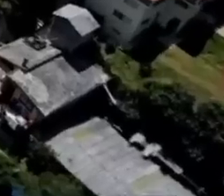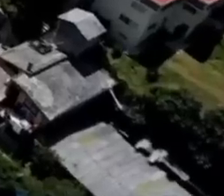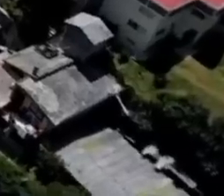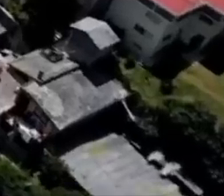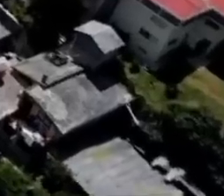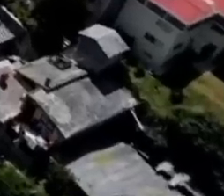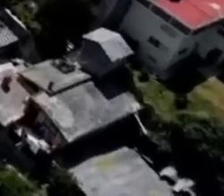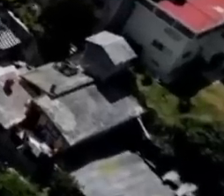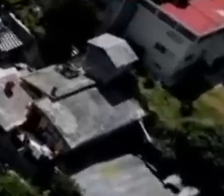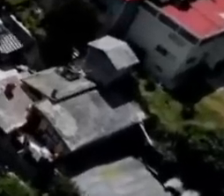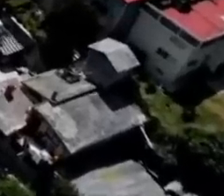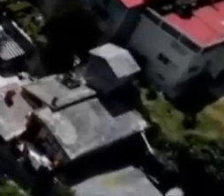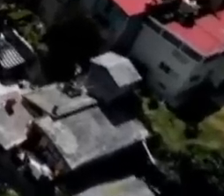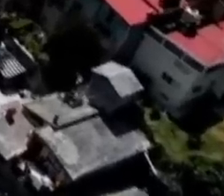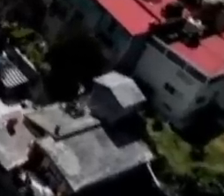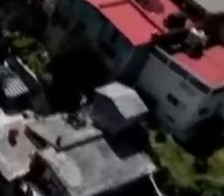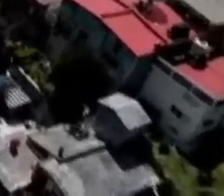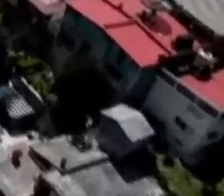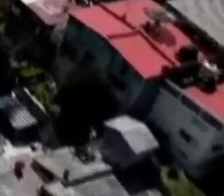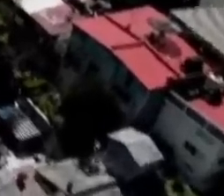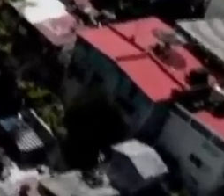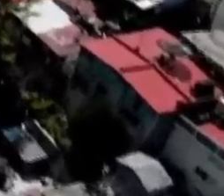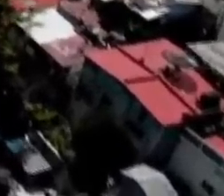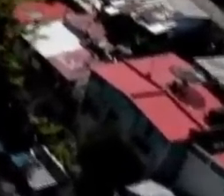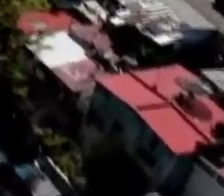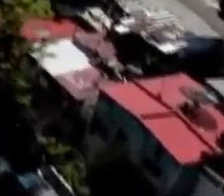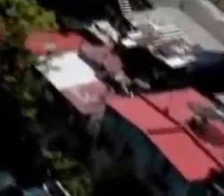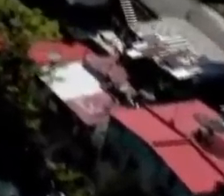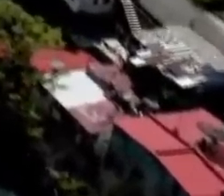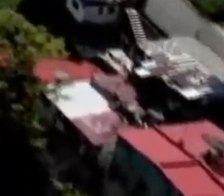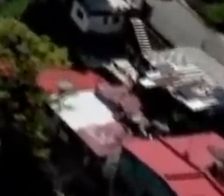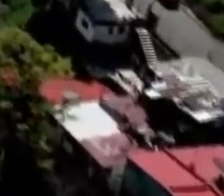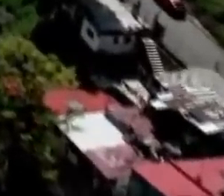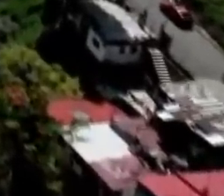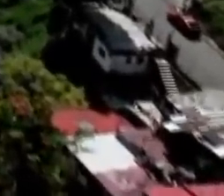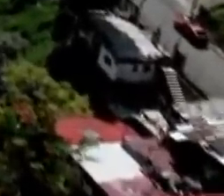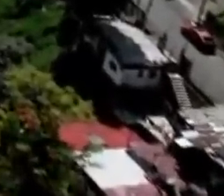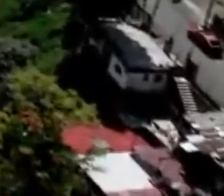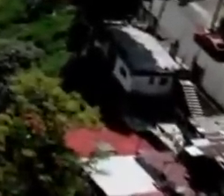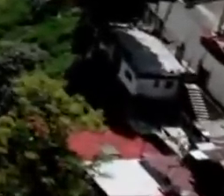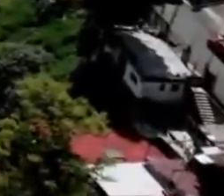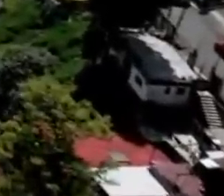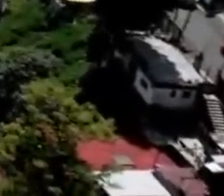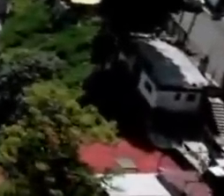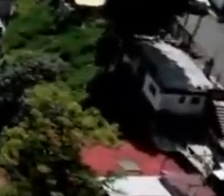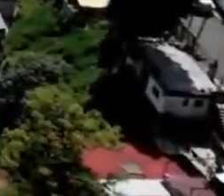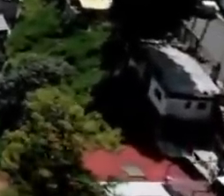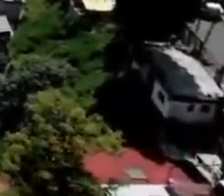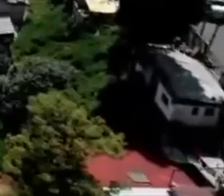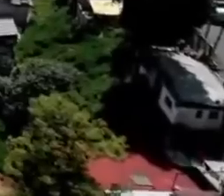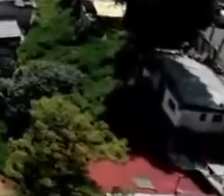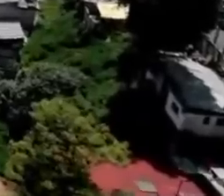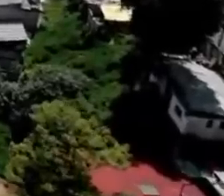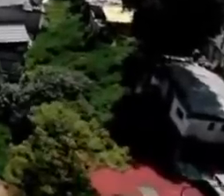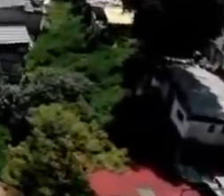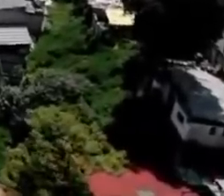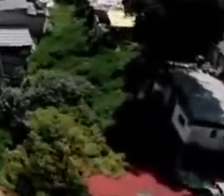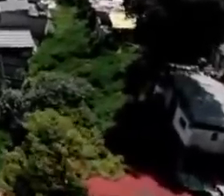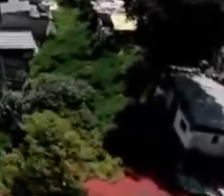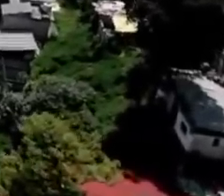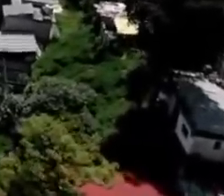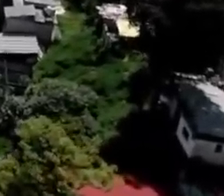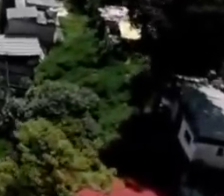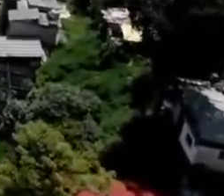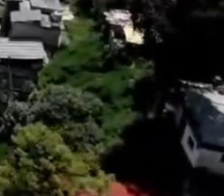De acuerdo con la jefa de gobierno, la construcción de este puente traerá beneficio por lo menos para